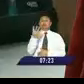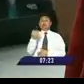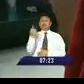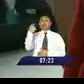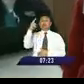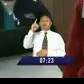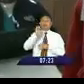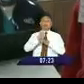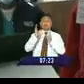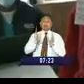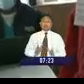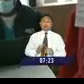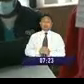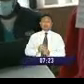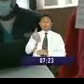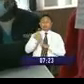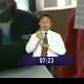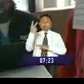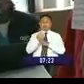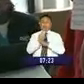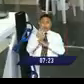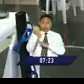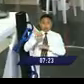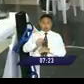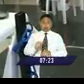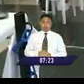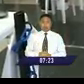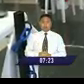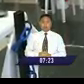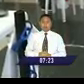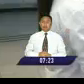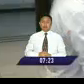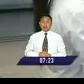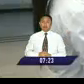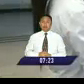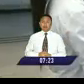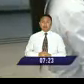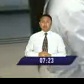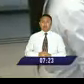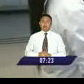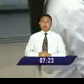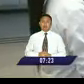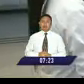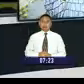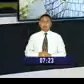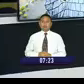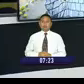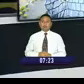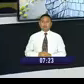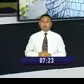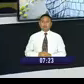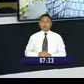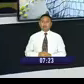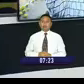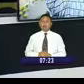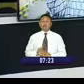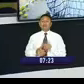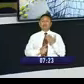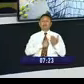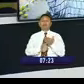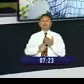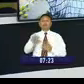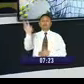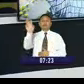ecuatorianos tienen el esquema primario de vacunación. Informó Priscila Cadena. Y el Ministerio de